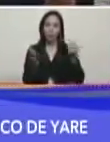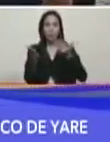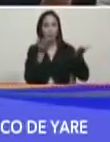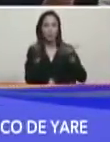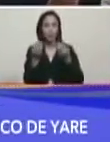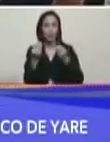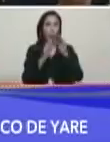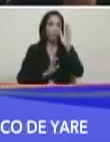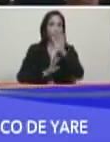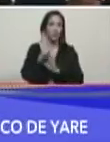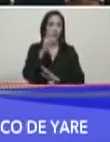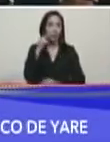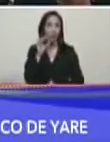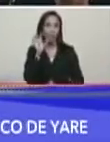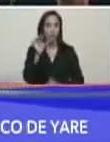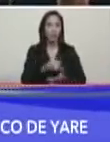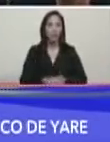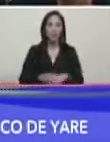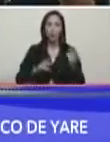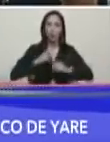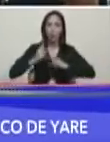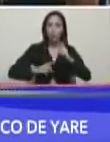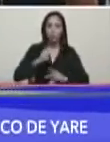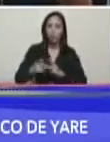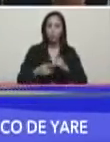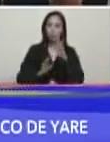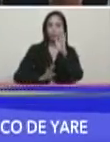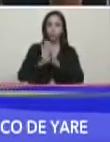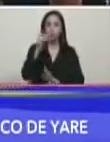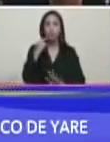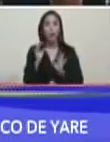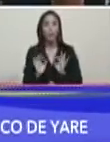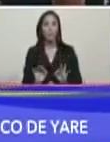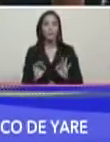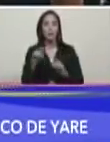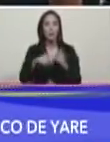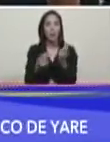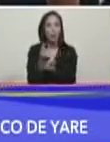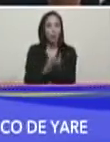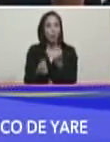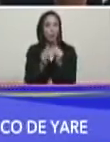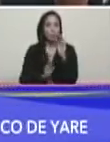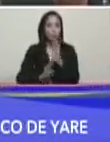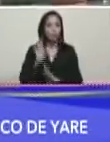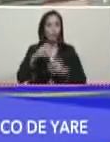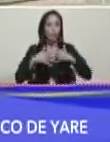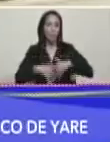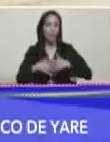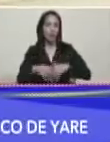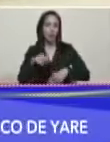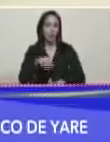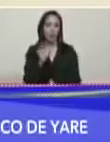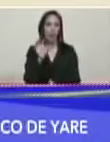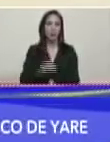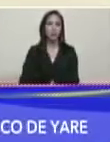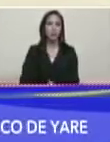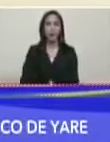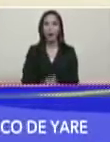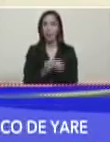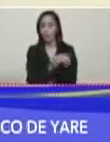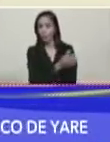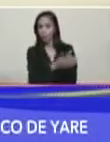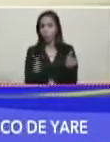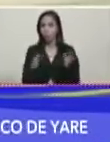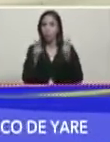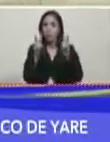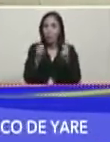desarrollo de las fuerzas productivas y en especial de la recuperación del aparato industrial venezolano, con fórmulas nuevas,